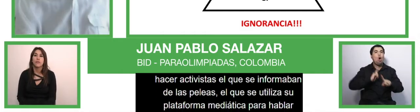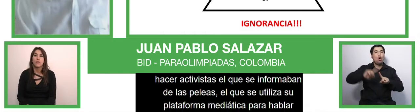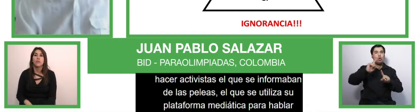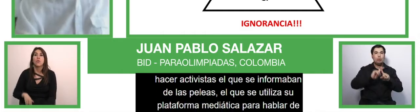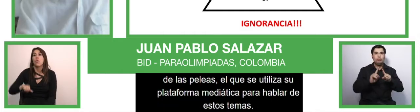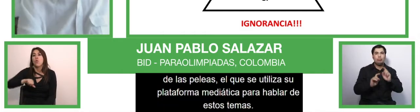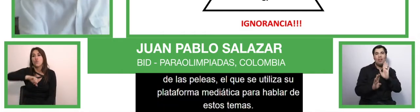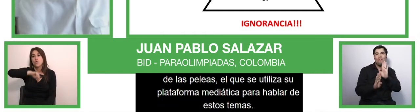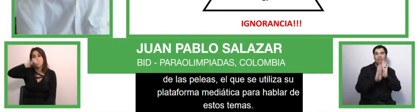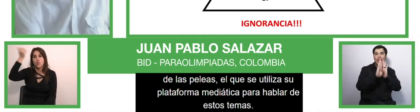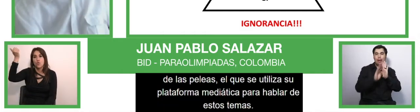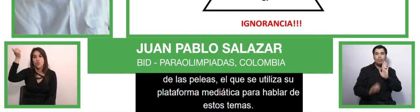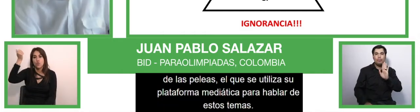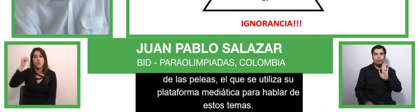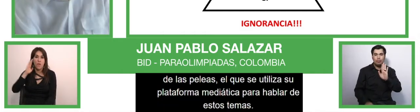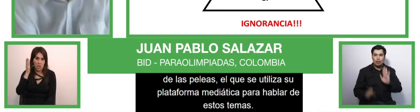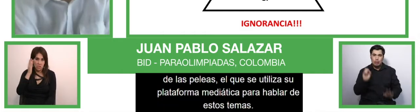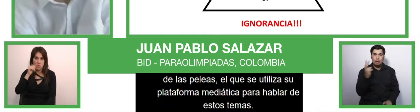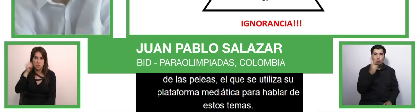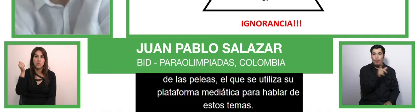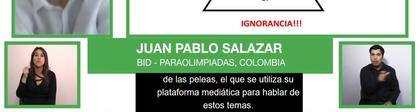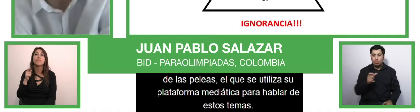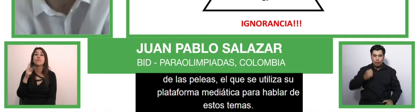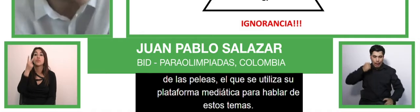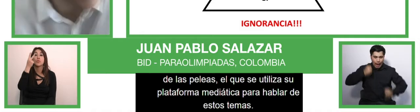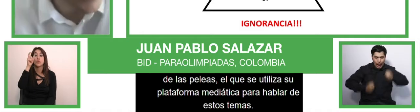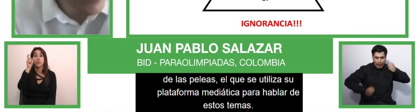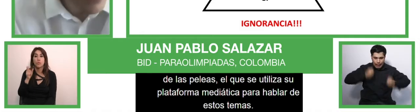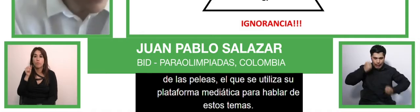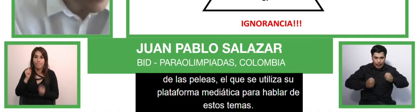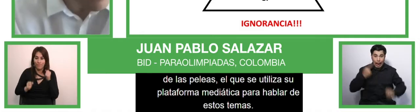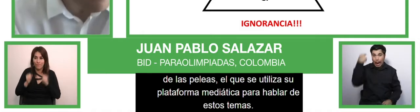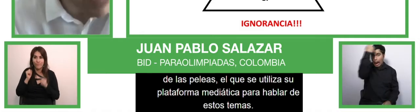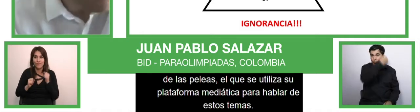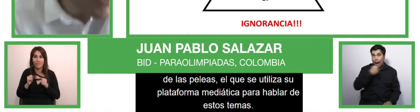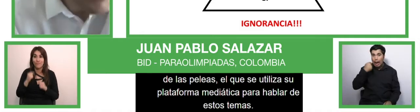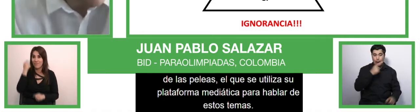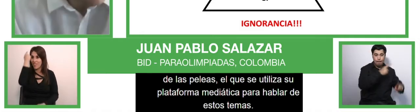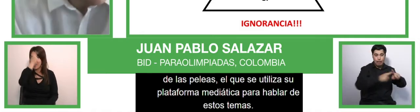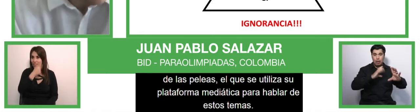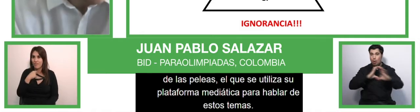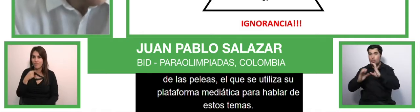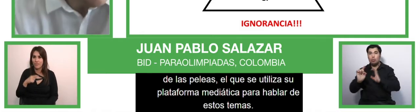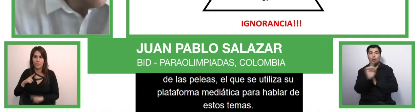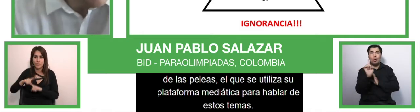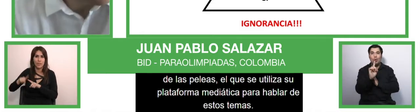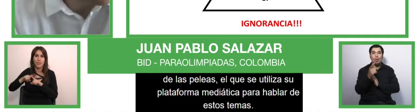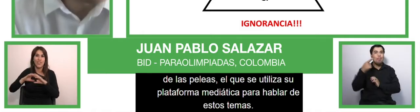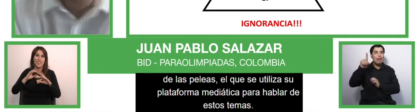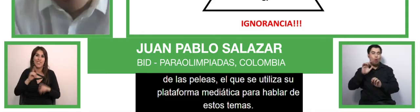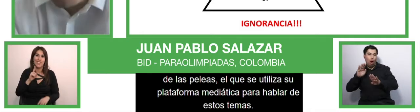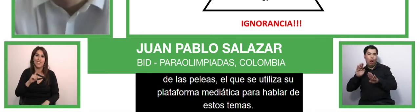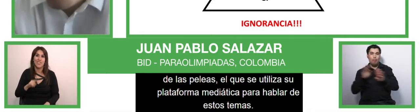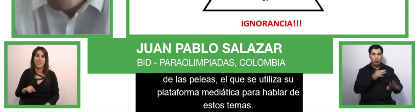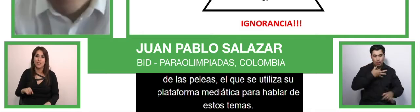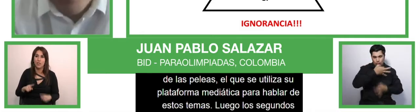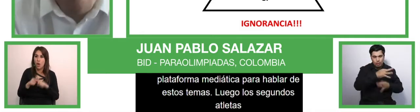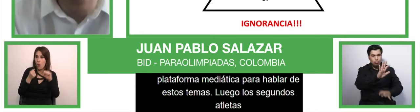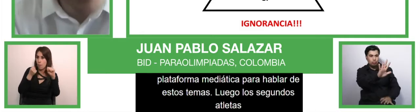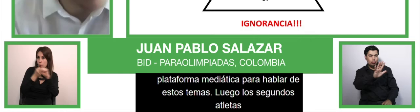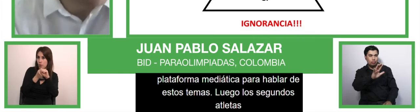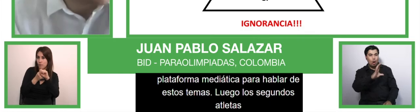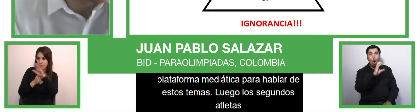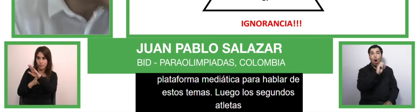atletas que de pronto no son la cara, no son el que sale en los medios de comunicación, pero apoyan. Si ellos dicen, no, mire,